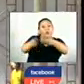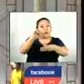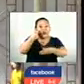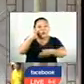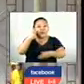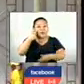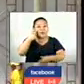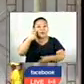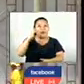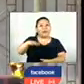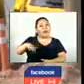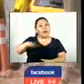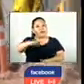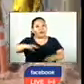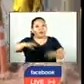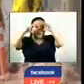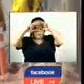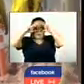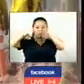y la carretera el litoral